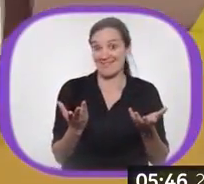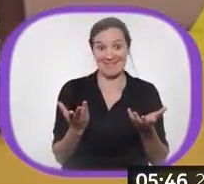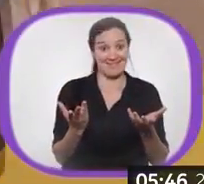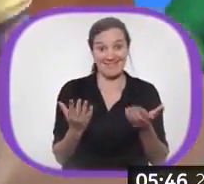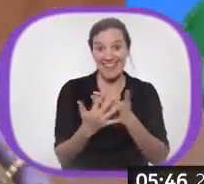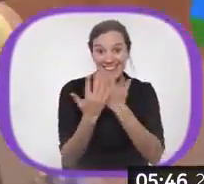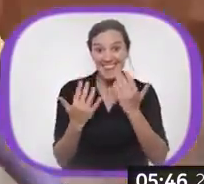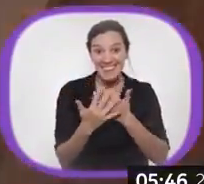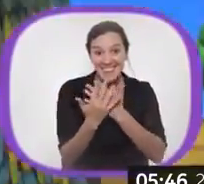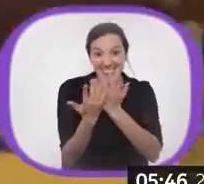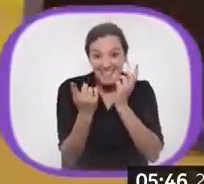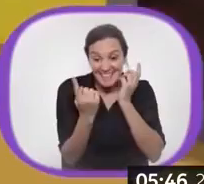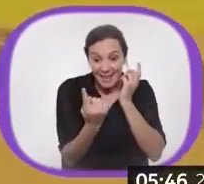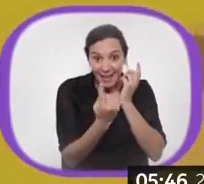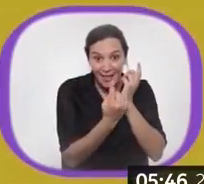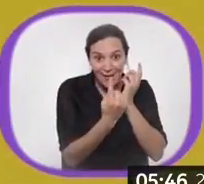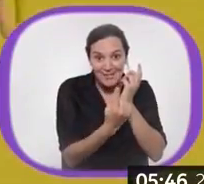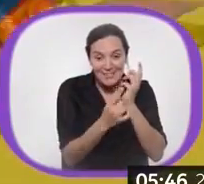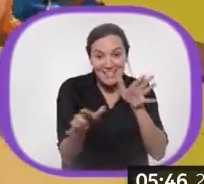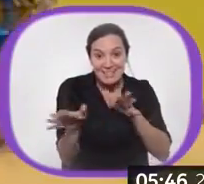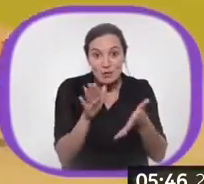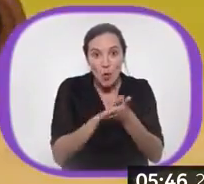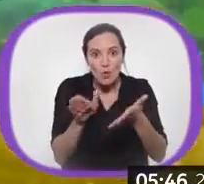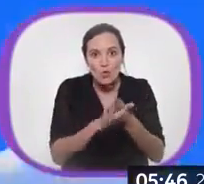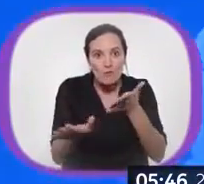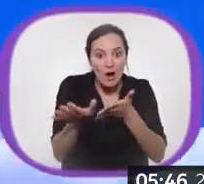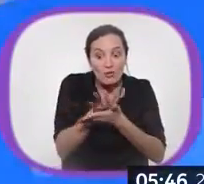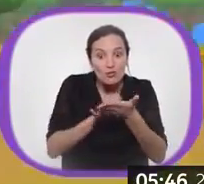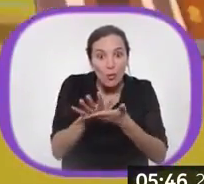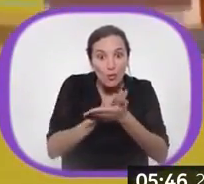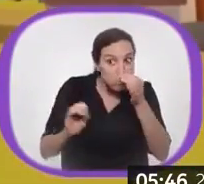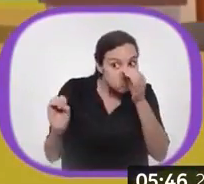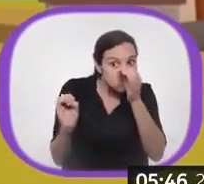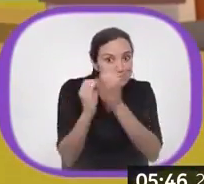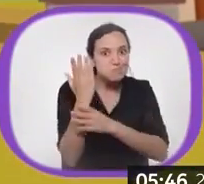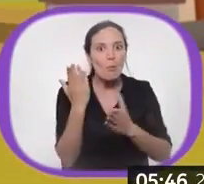cada día una aventura para Mike habrá.